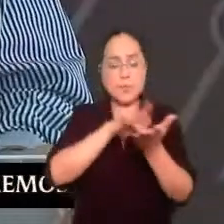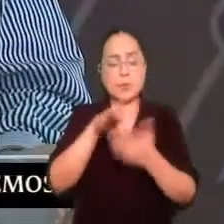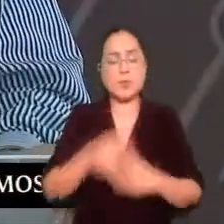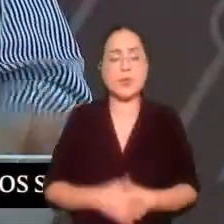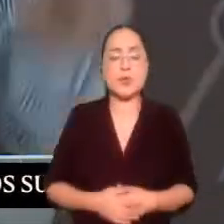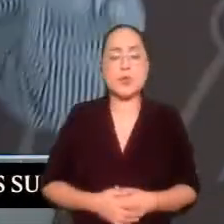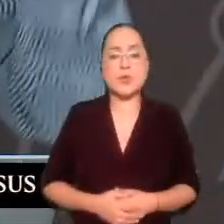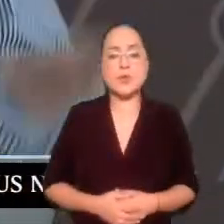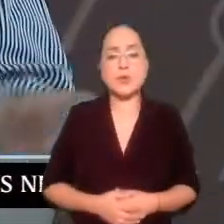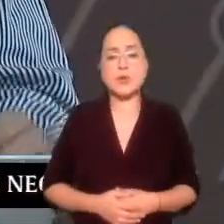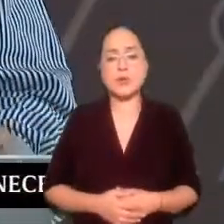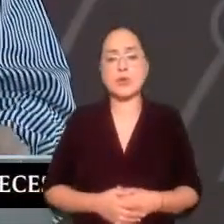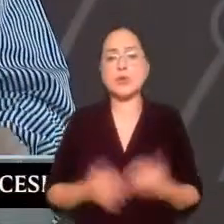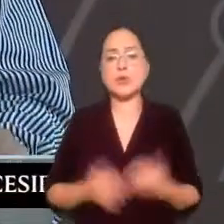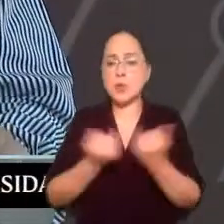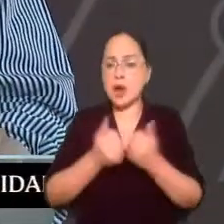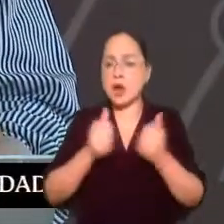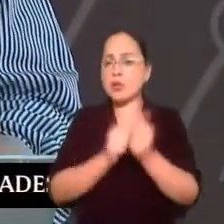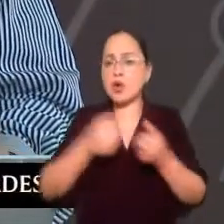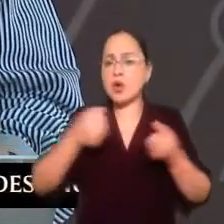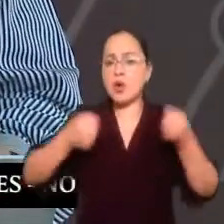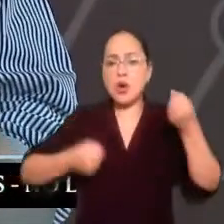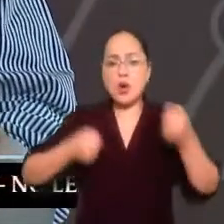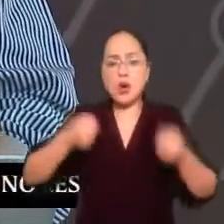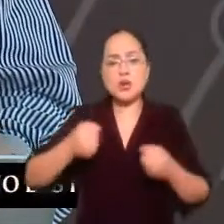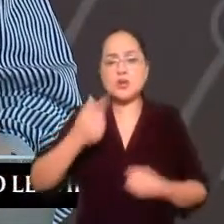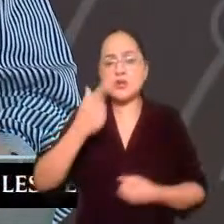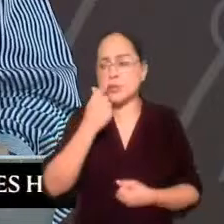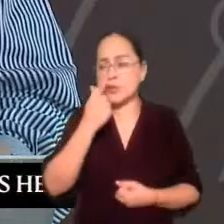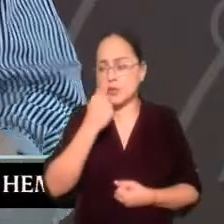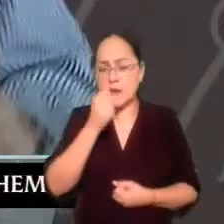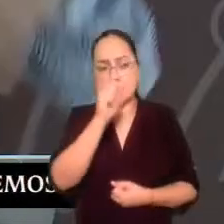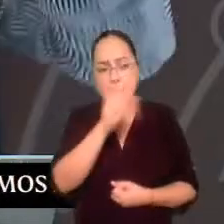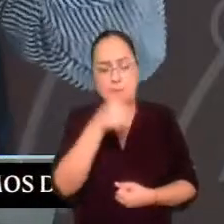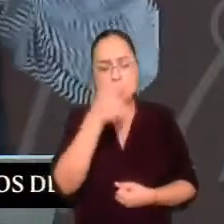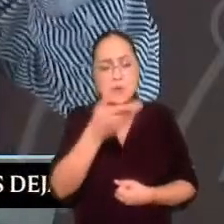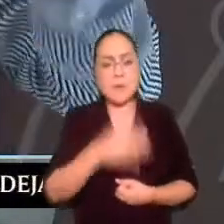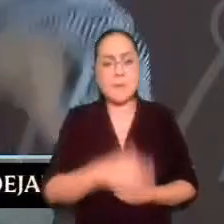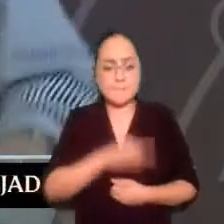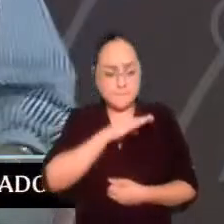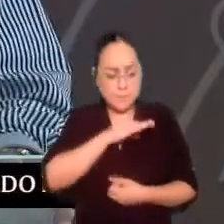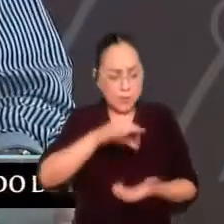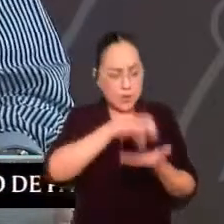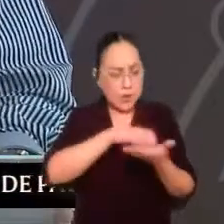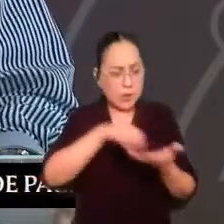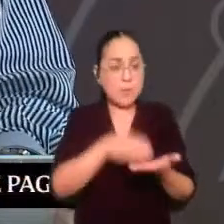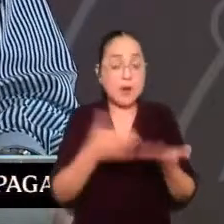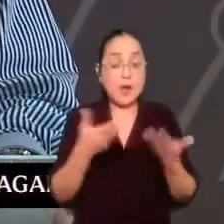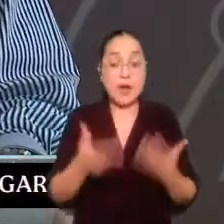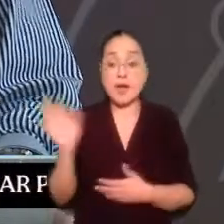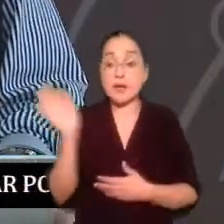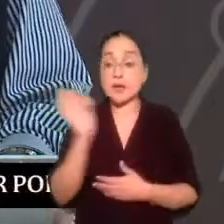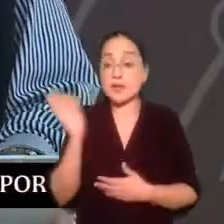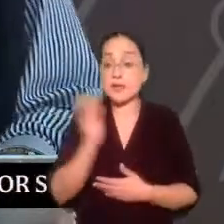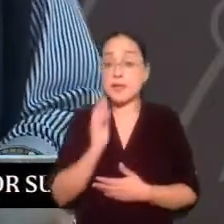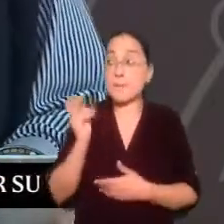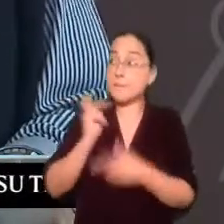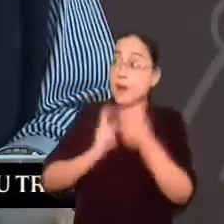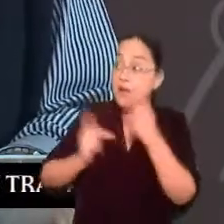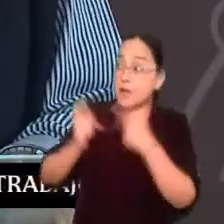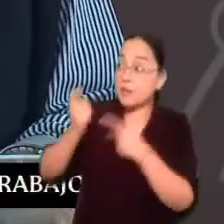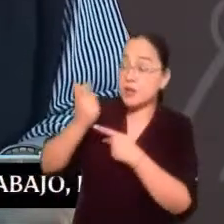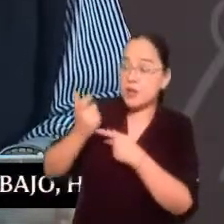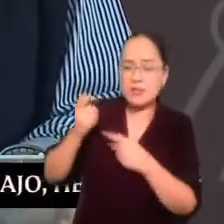con patrullas. Estoy haciendo una revisión. ¿Tenemos capacidad para comprar las patrullas? No estoy diciendo que vamos a pedir préstamo para comprarlas, no, se las